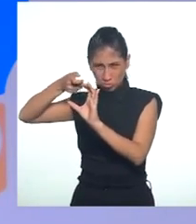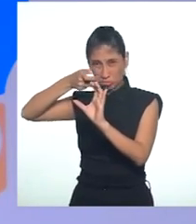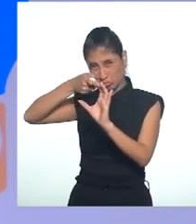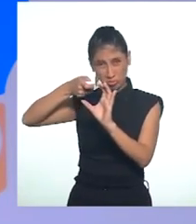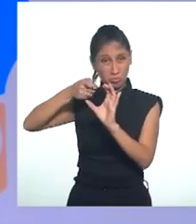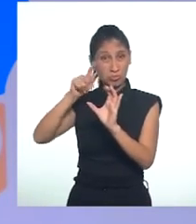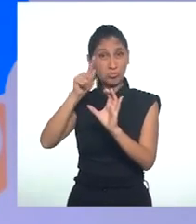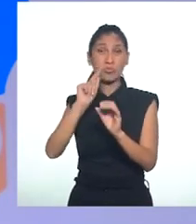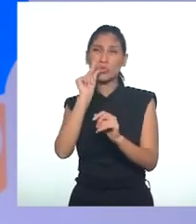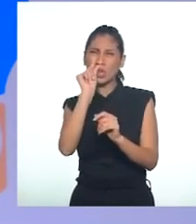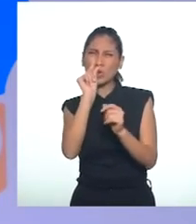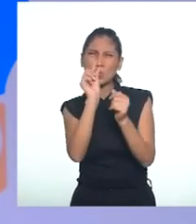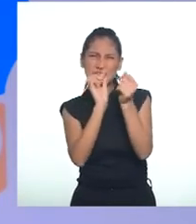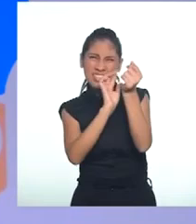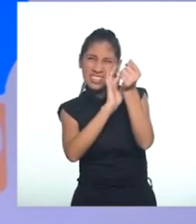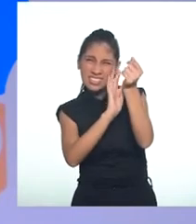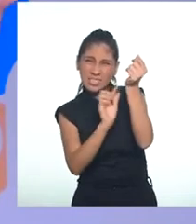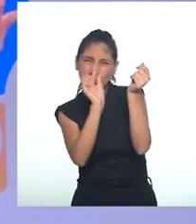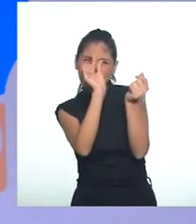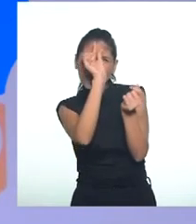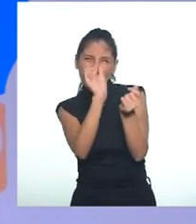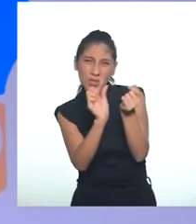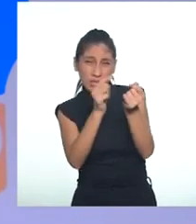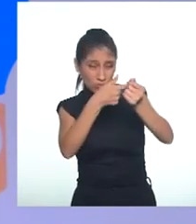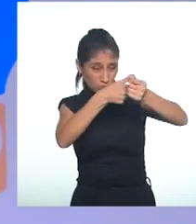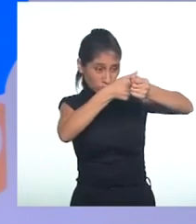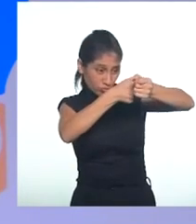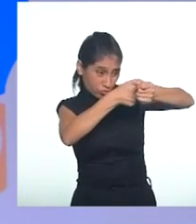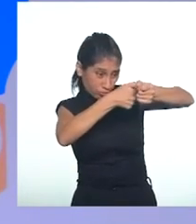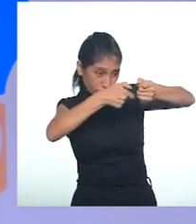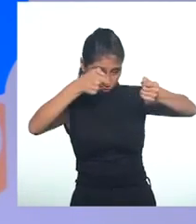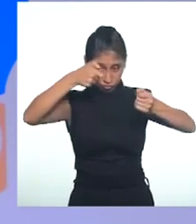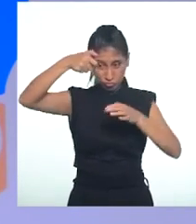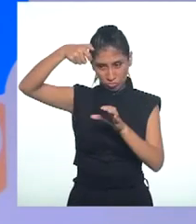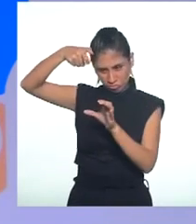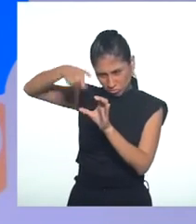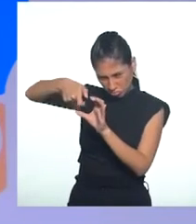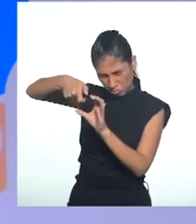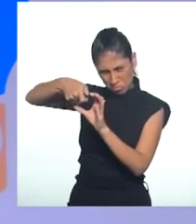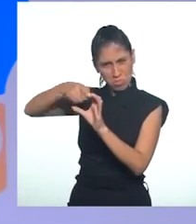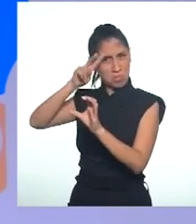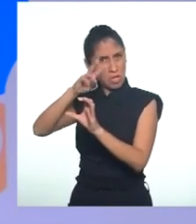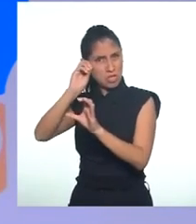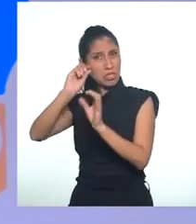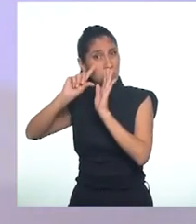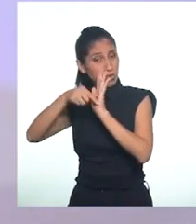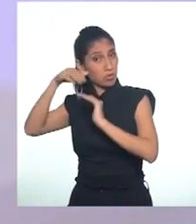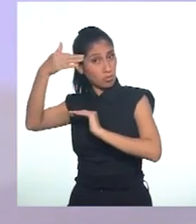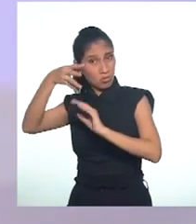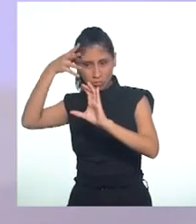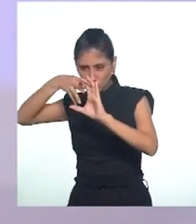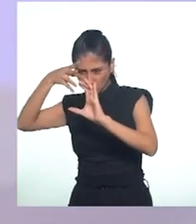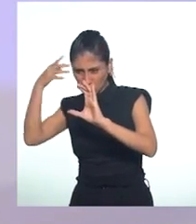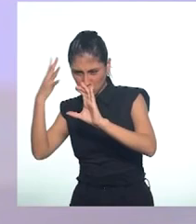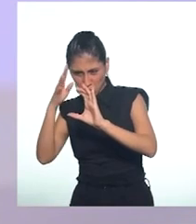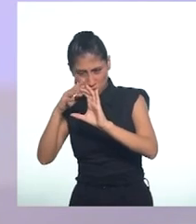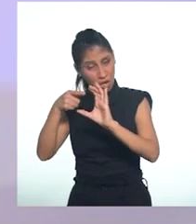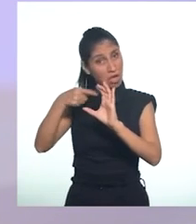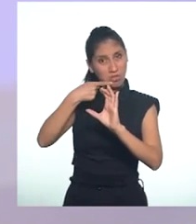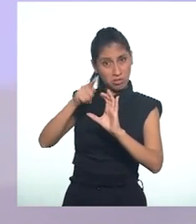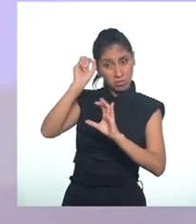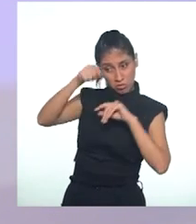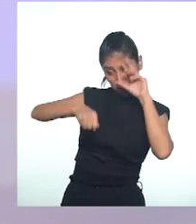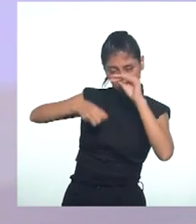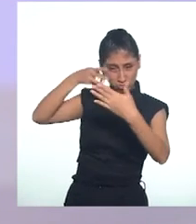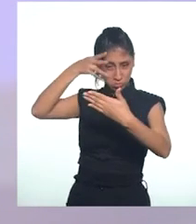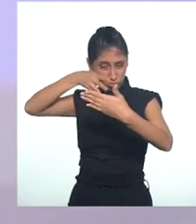con una gota de sangre y los resultados se dan en 20 minutos de tomada la muestra. Tenemos pruebas para descartar